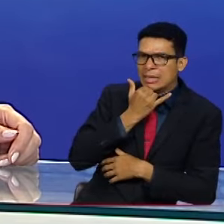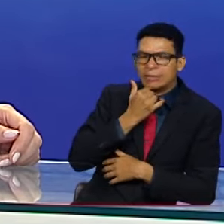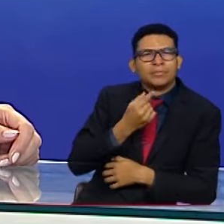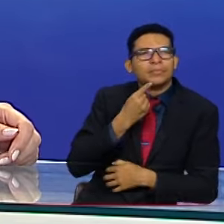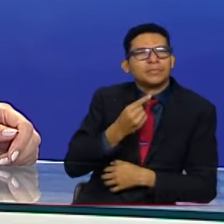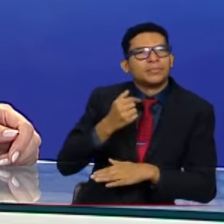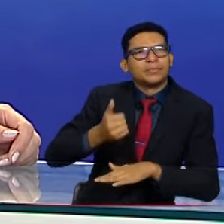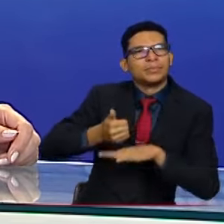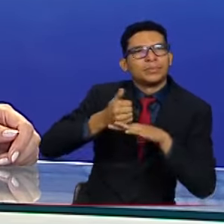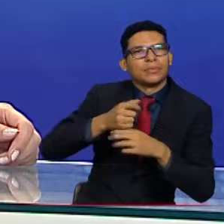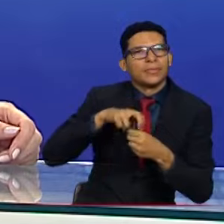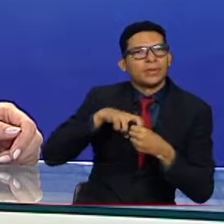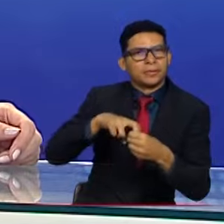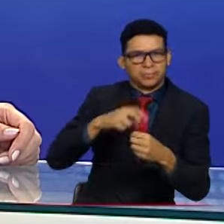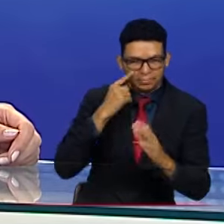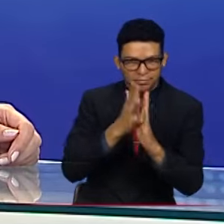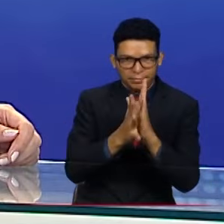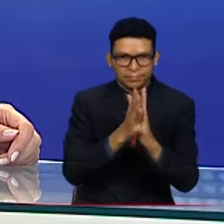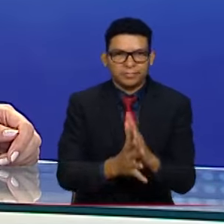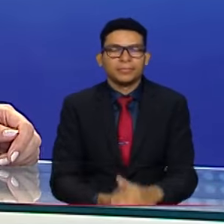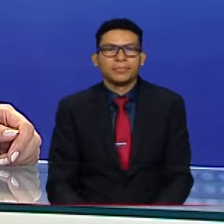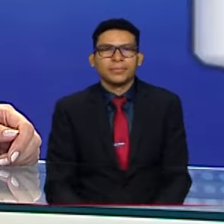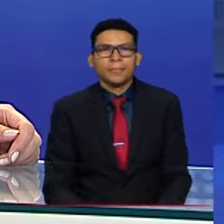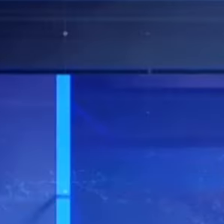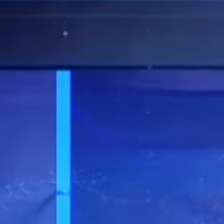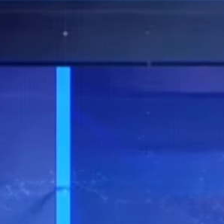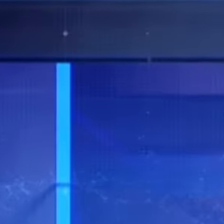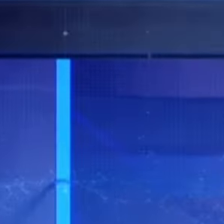las autoridades de movilidad? Aquí les contamos.